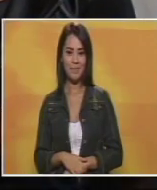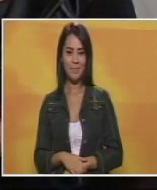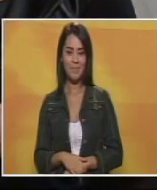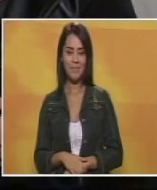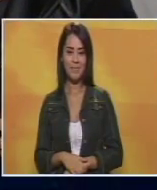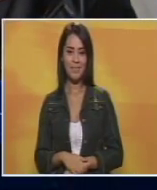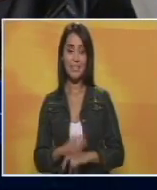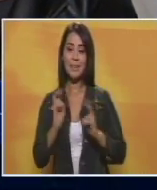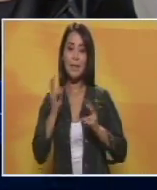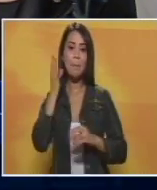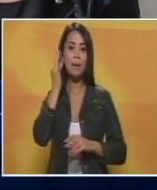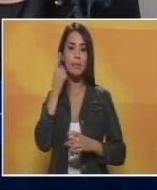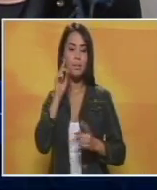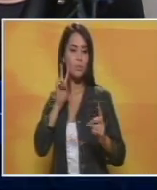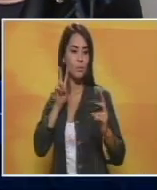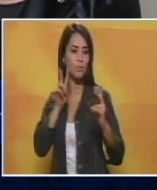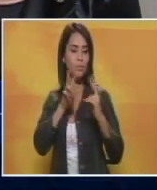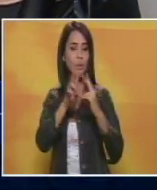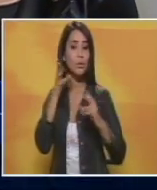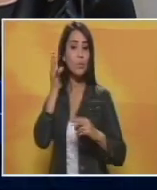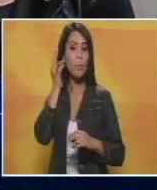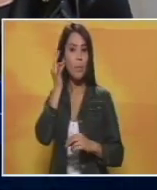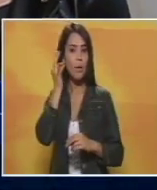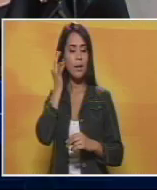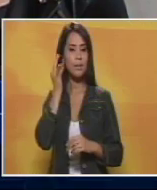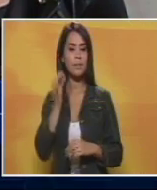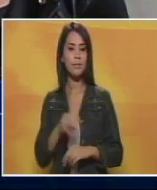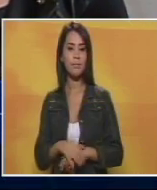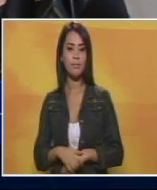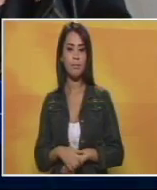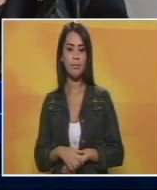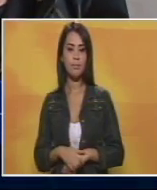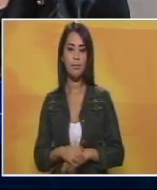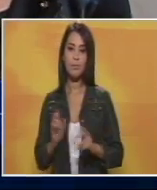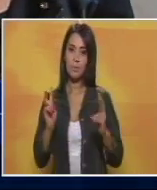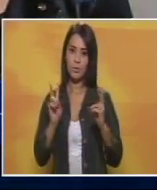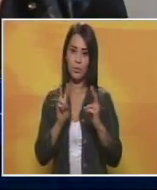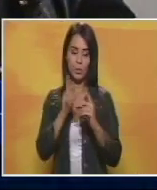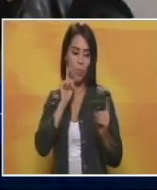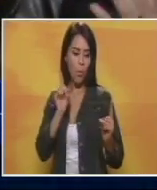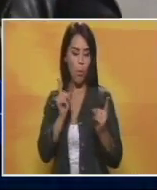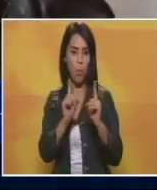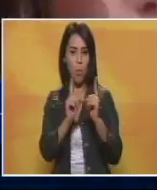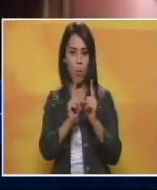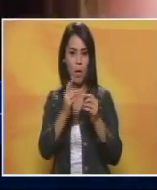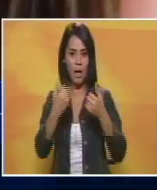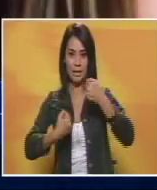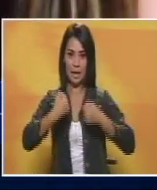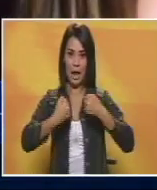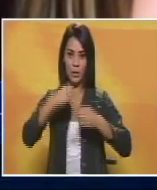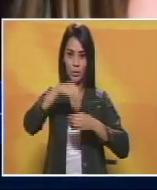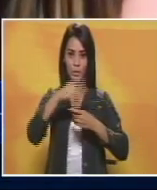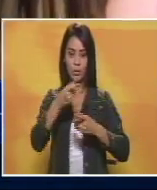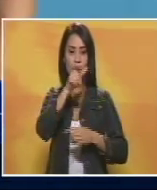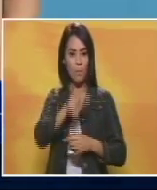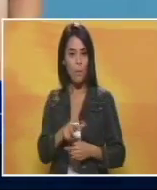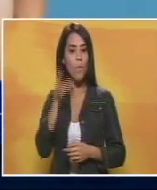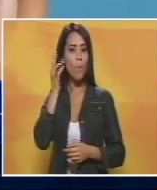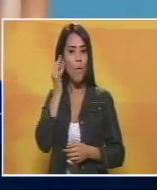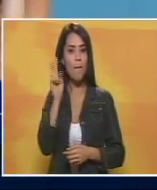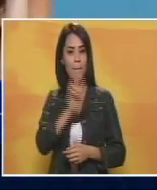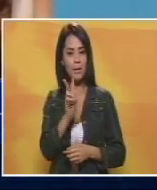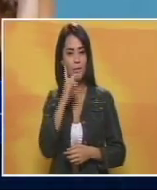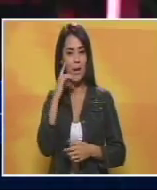canción trata acerca de un encuentro casual de una chica con un chico en el carro, una chama venezolana que estaba en una